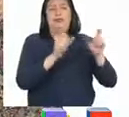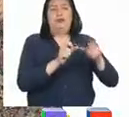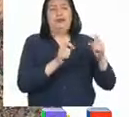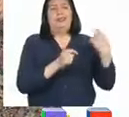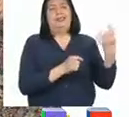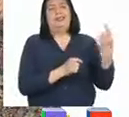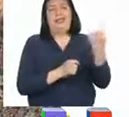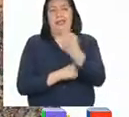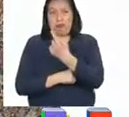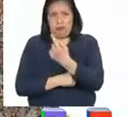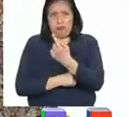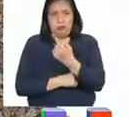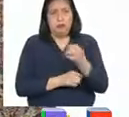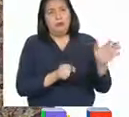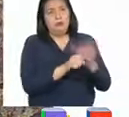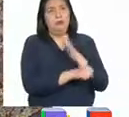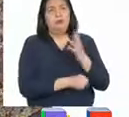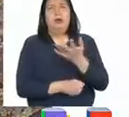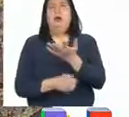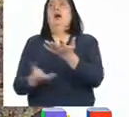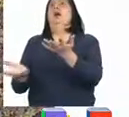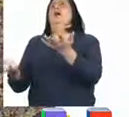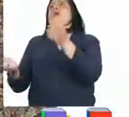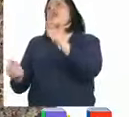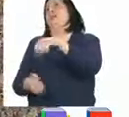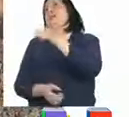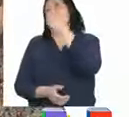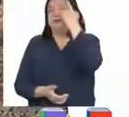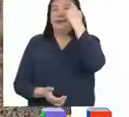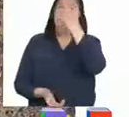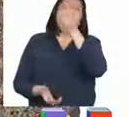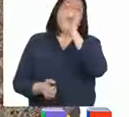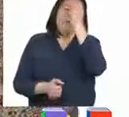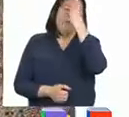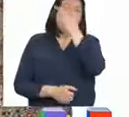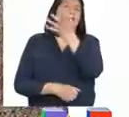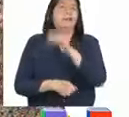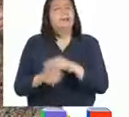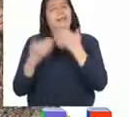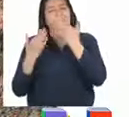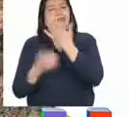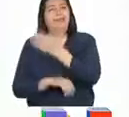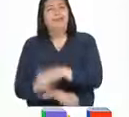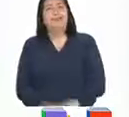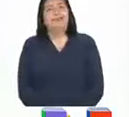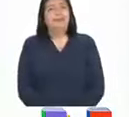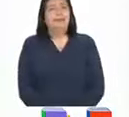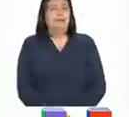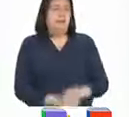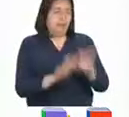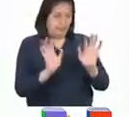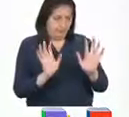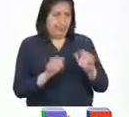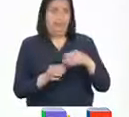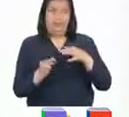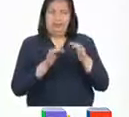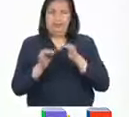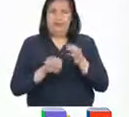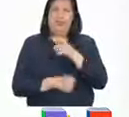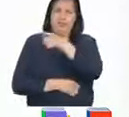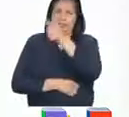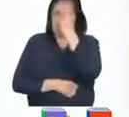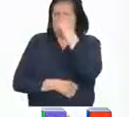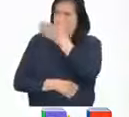en cada caso. Ay, claro, pero ¿cómo no se me ocurrió? Ya entiendo. Gracias, Melissa. A ver, explícanos